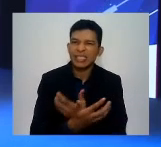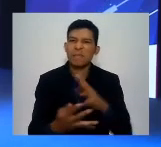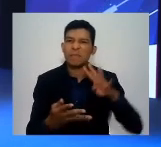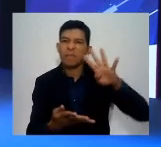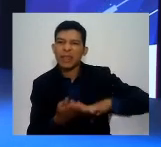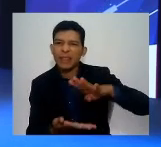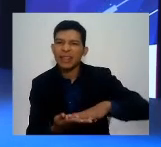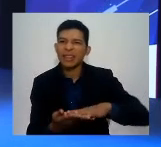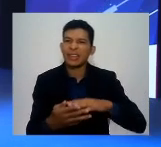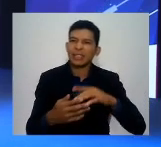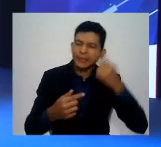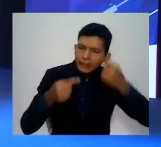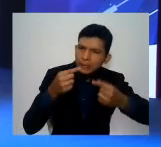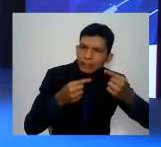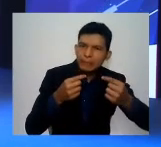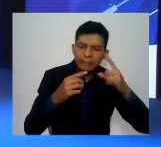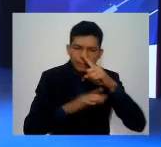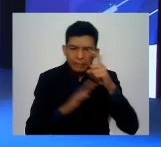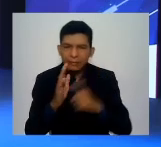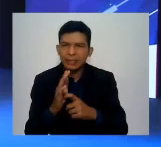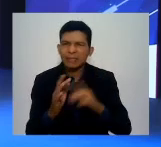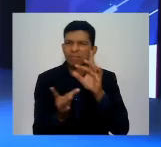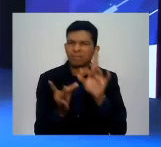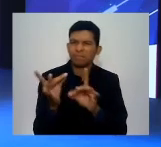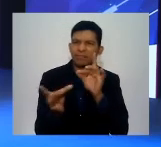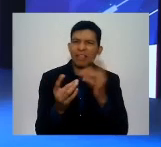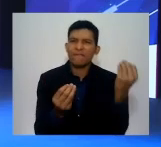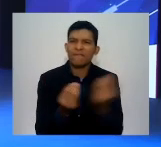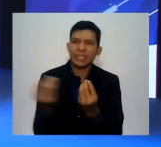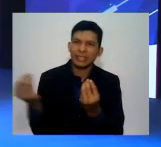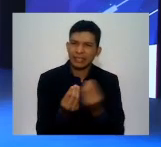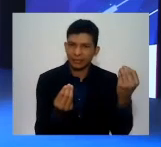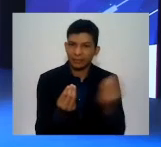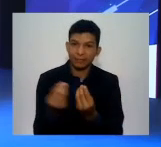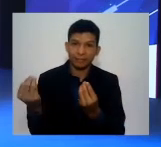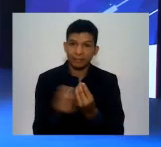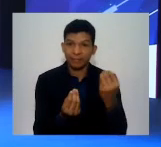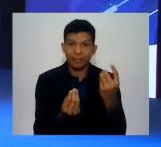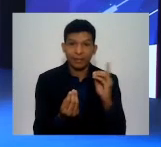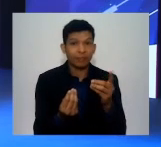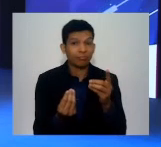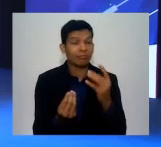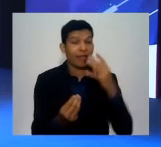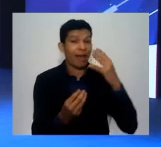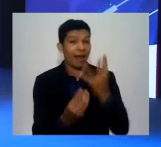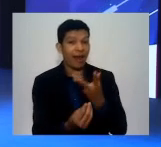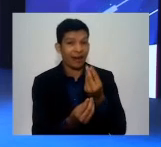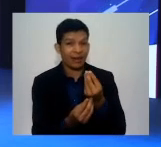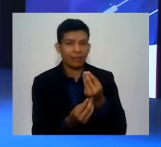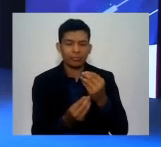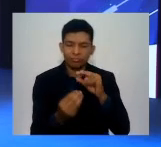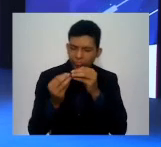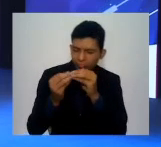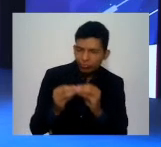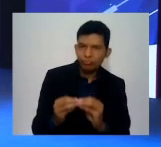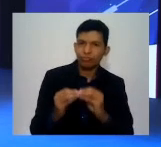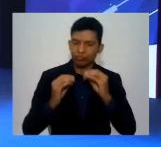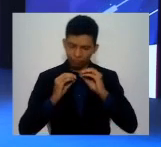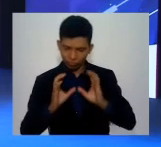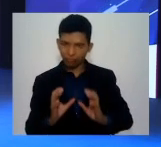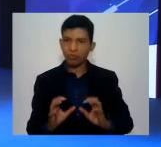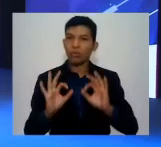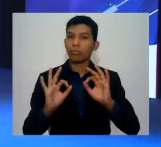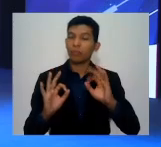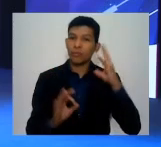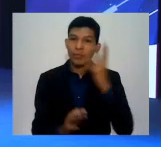maestra de ingeniería y de arte. ¿Qué es lo bacano aquí? Lo bacano es que por ser una obra maestra de ingeniería, tiene mucho de ciencia, de matemática,